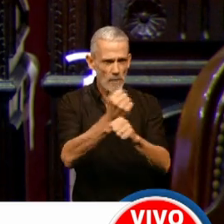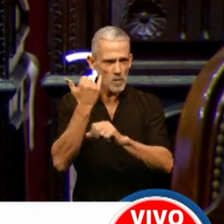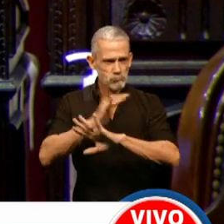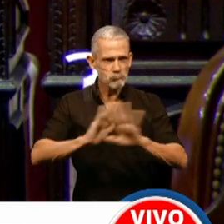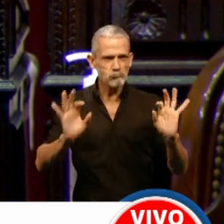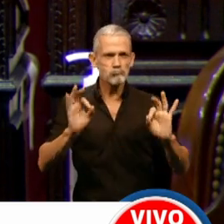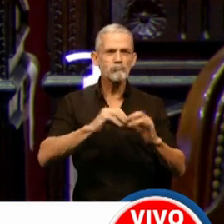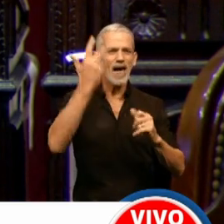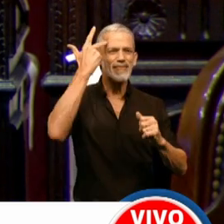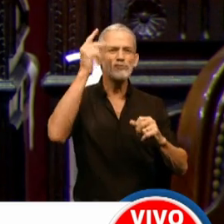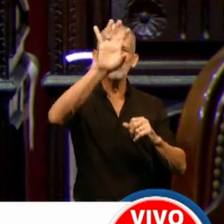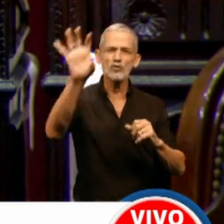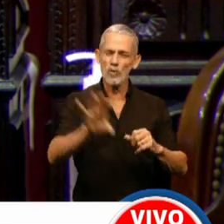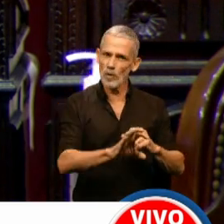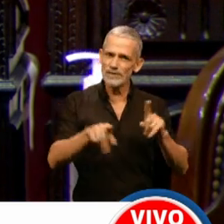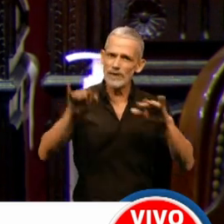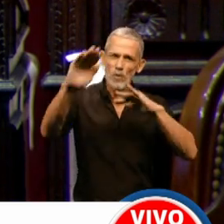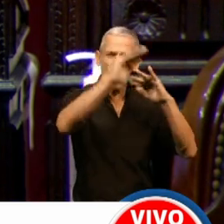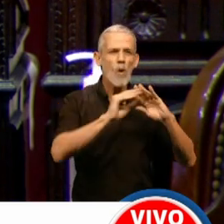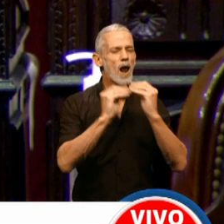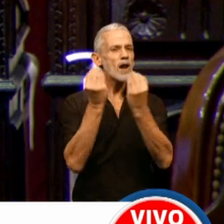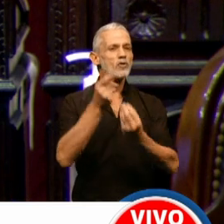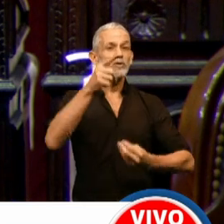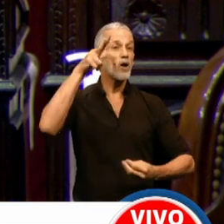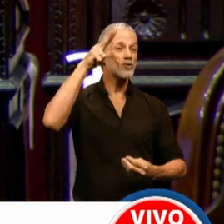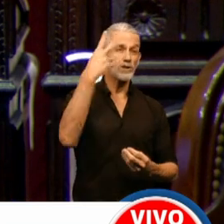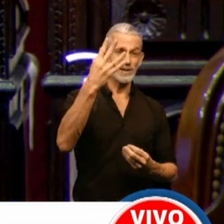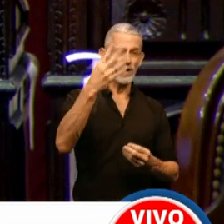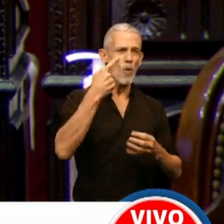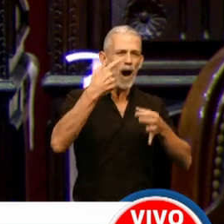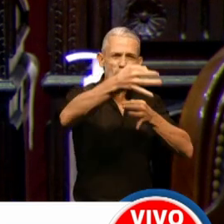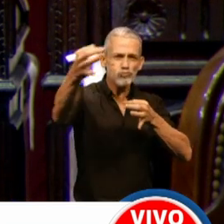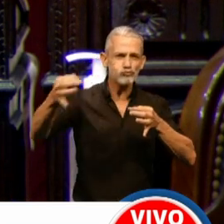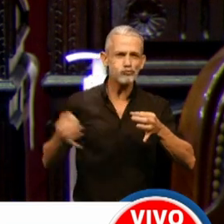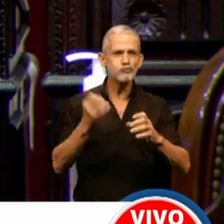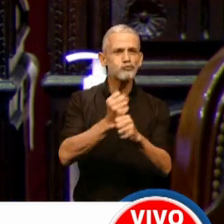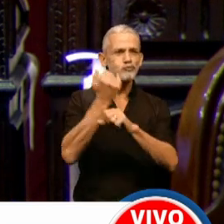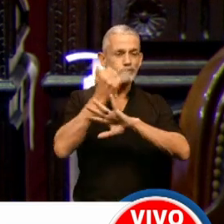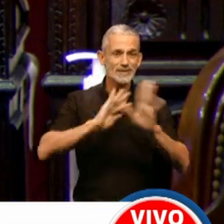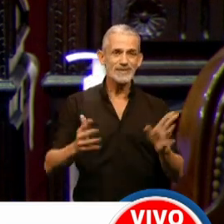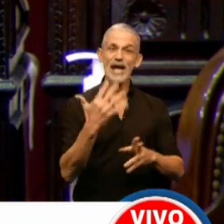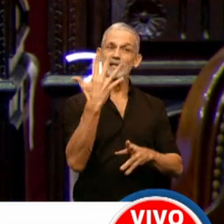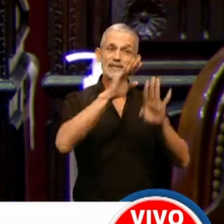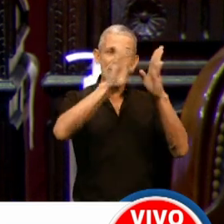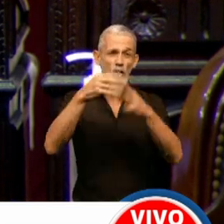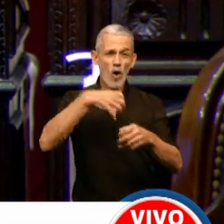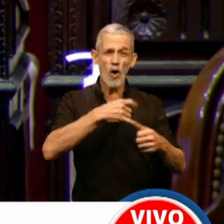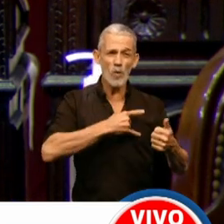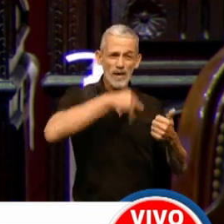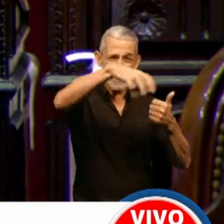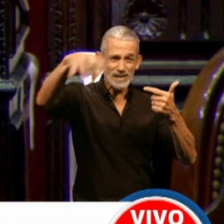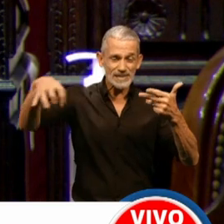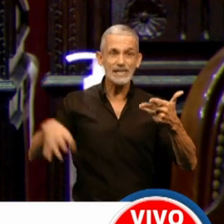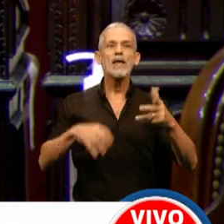en otras otras 18 provincias un total de 84 municipios y 5 universidades nacionales